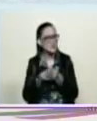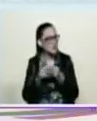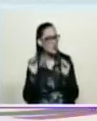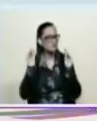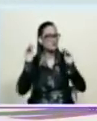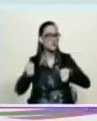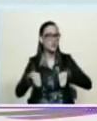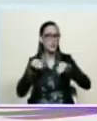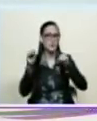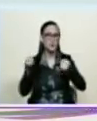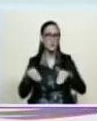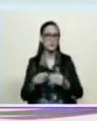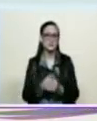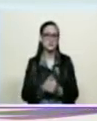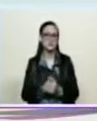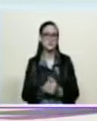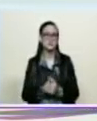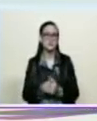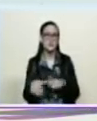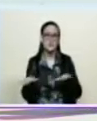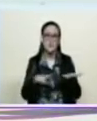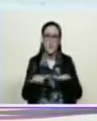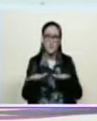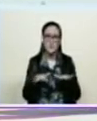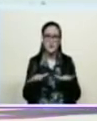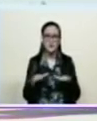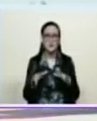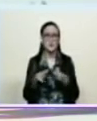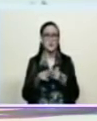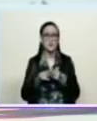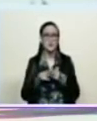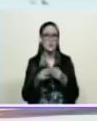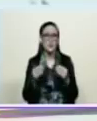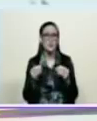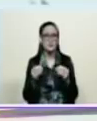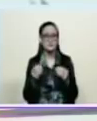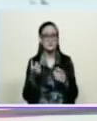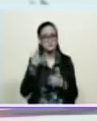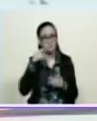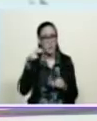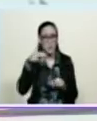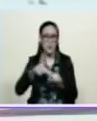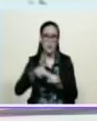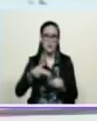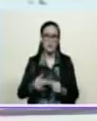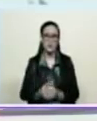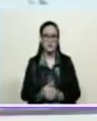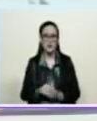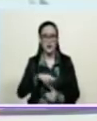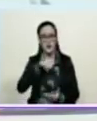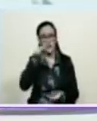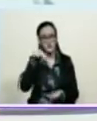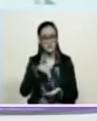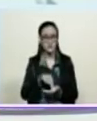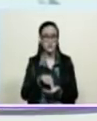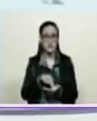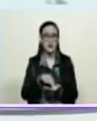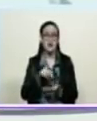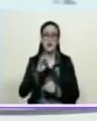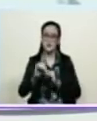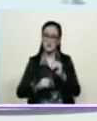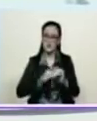todos. Un gran movimiento de movimientos para la criptomoneda, nacional